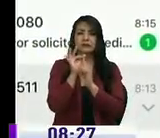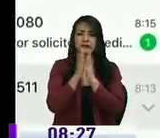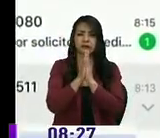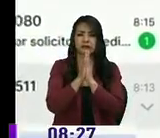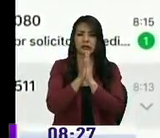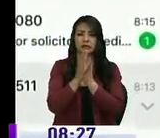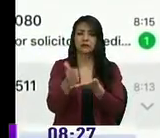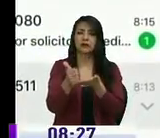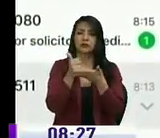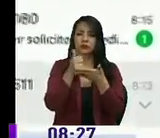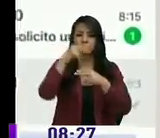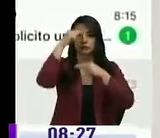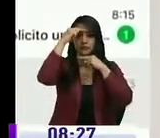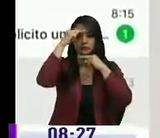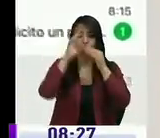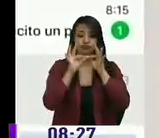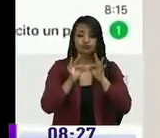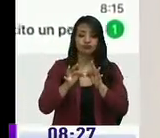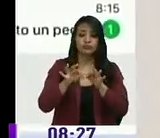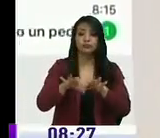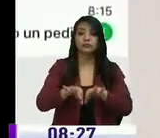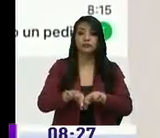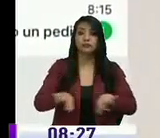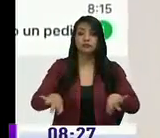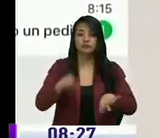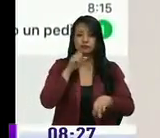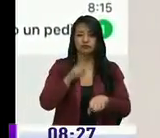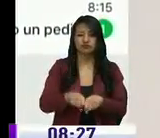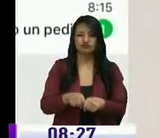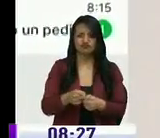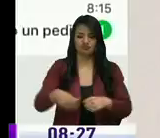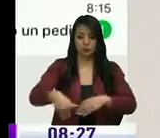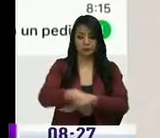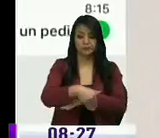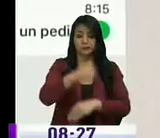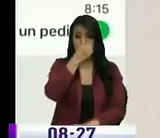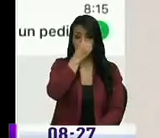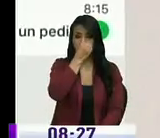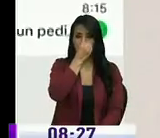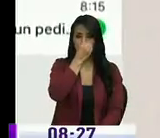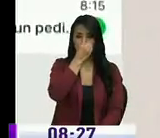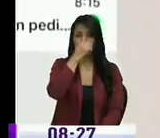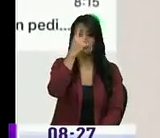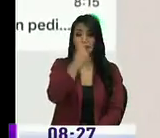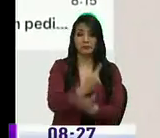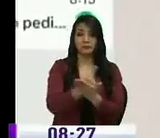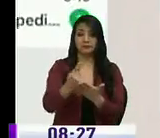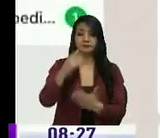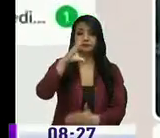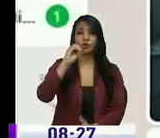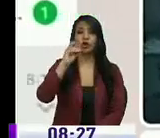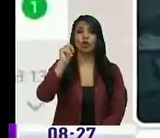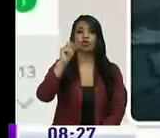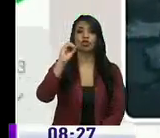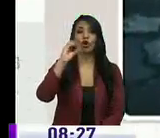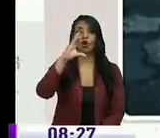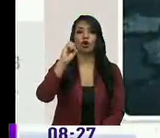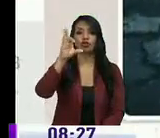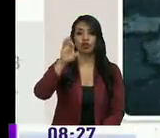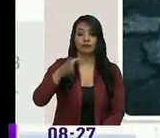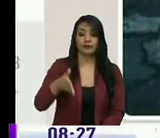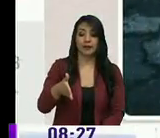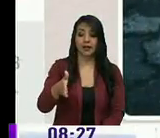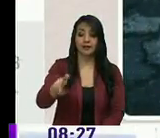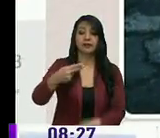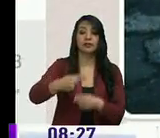su medio, nos ayude con la reparación de una fuga de líquido vital, calle, lleva una semana así, Conocoto, calle Matilde Albán.